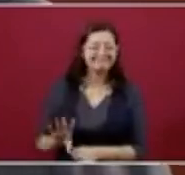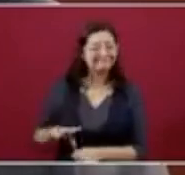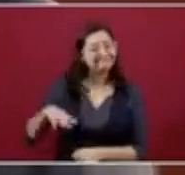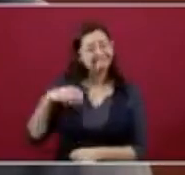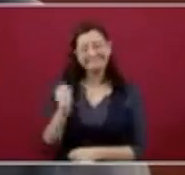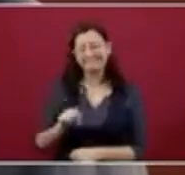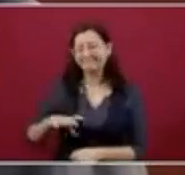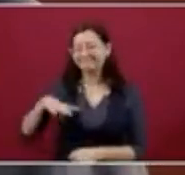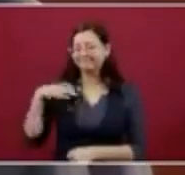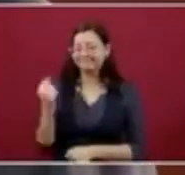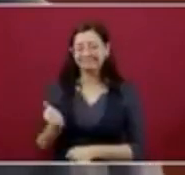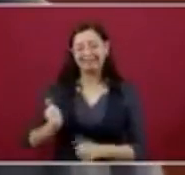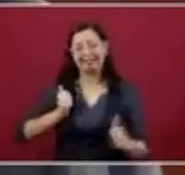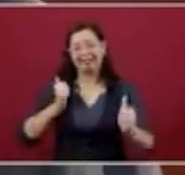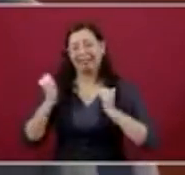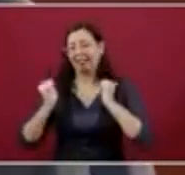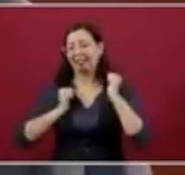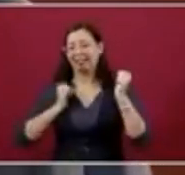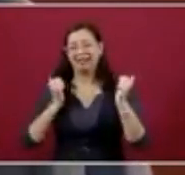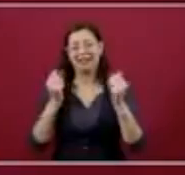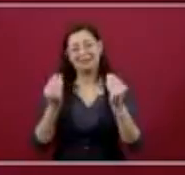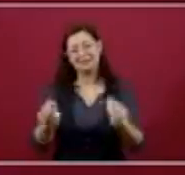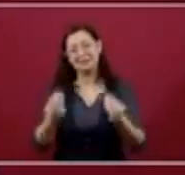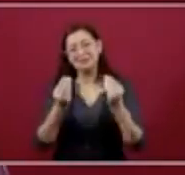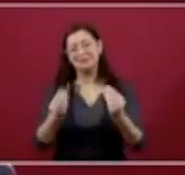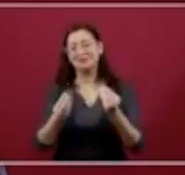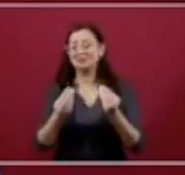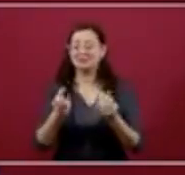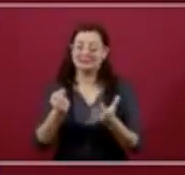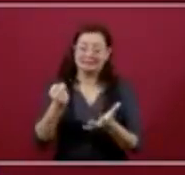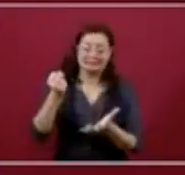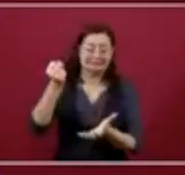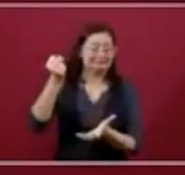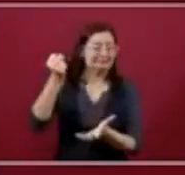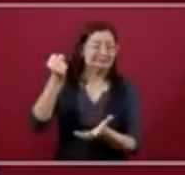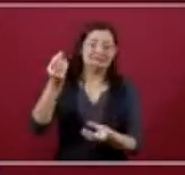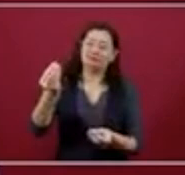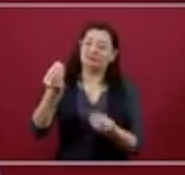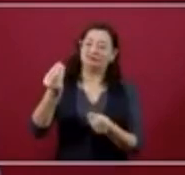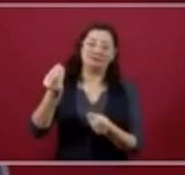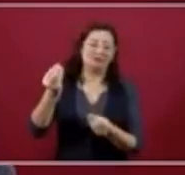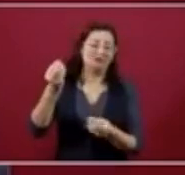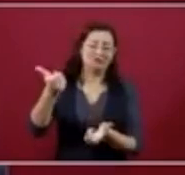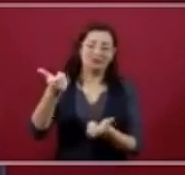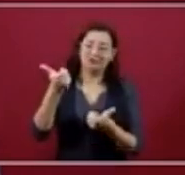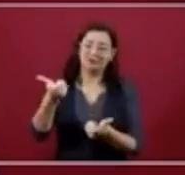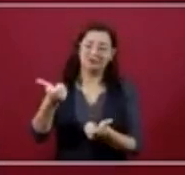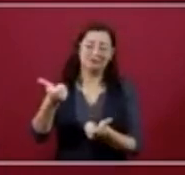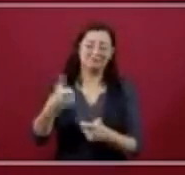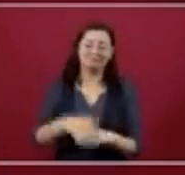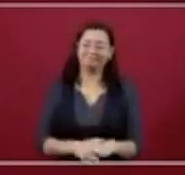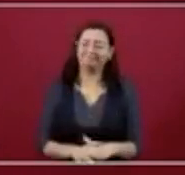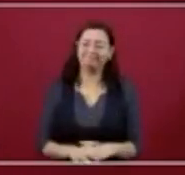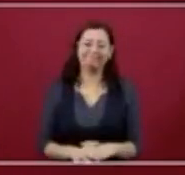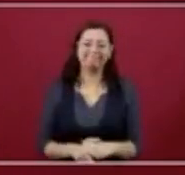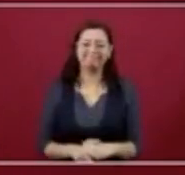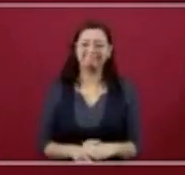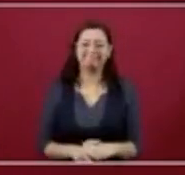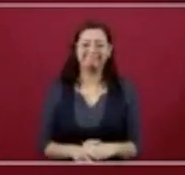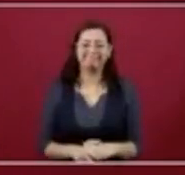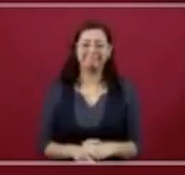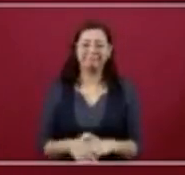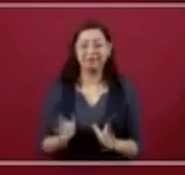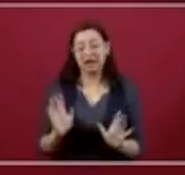y era bastante el dinero destinado a ese propósito. Entonces, por lo